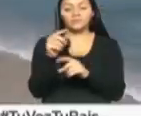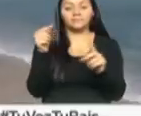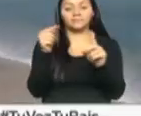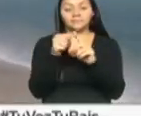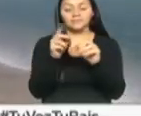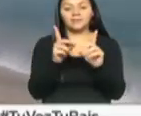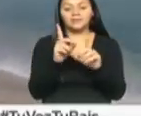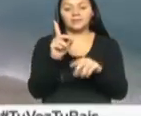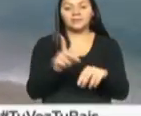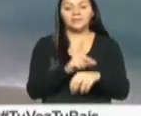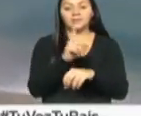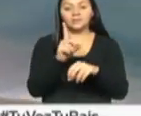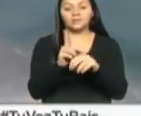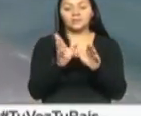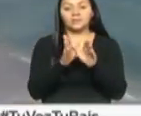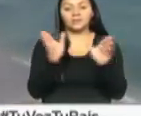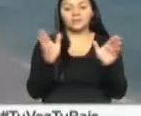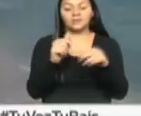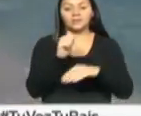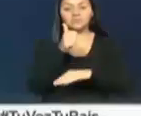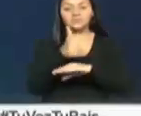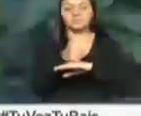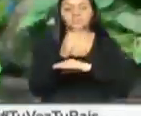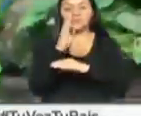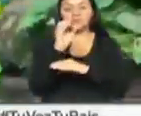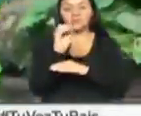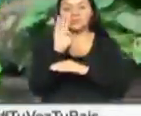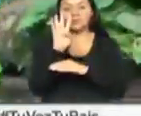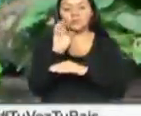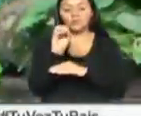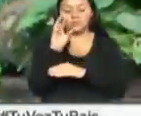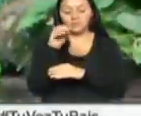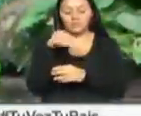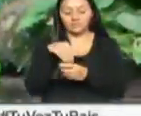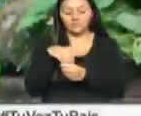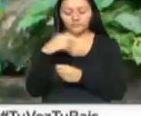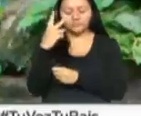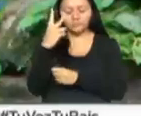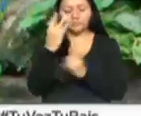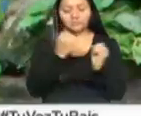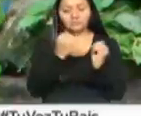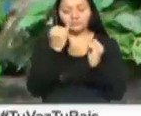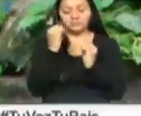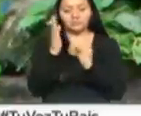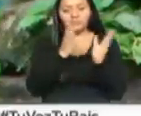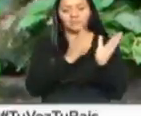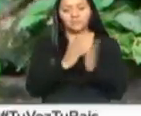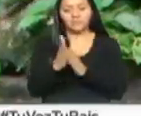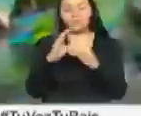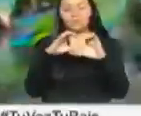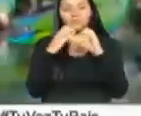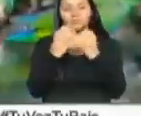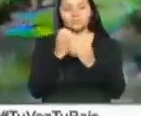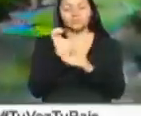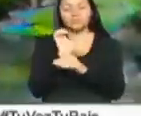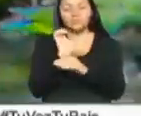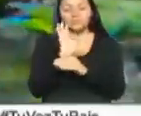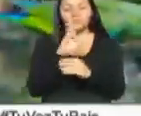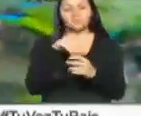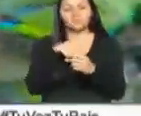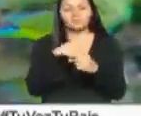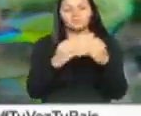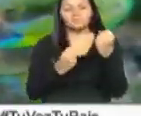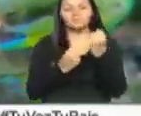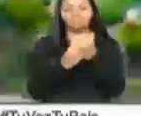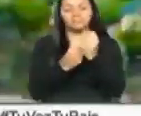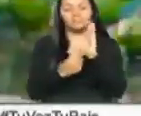directora general de la organización, Irina Bokova, eligió las dos iniciativas que la Comisión Nacional Ecuatoriana del Organismo auspició